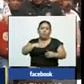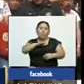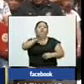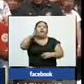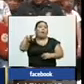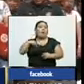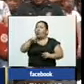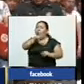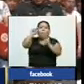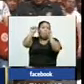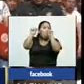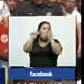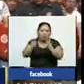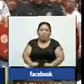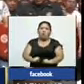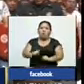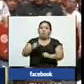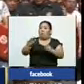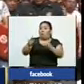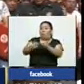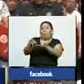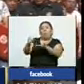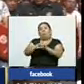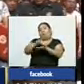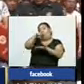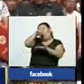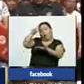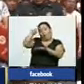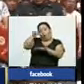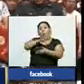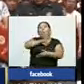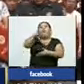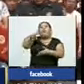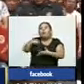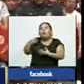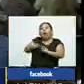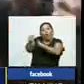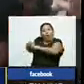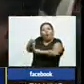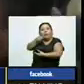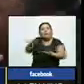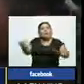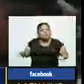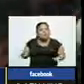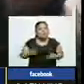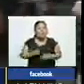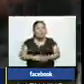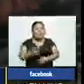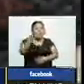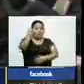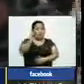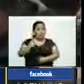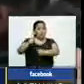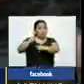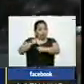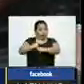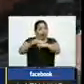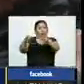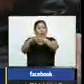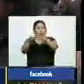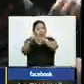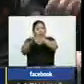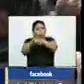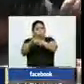y no nos podemos quedar sin empleo porque todas las familias dependen de nosotros. La comandante de la Guardia Nacional, Patricia